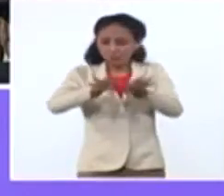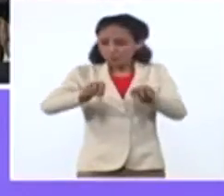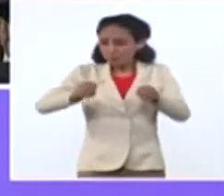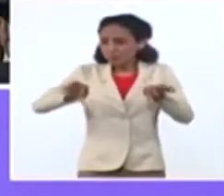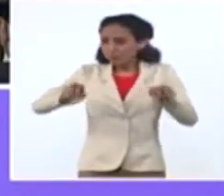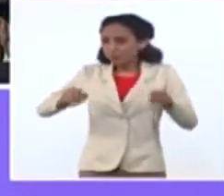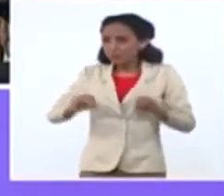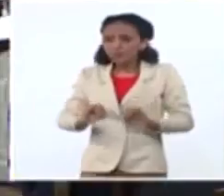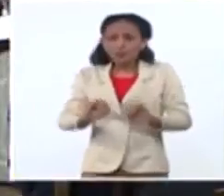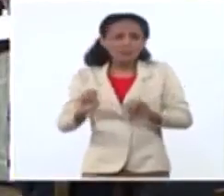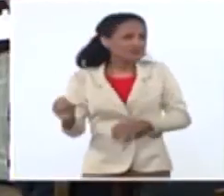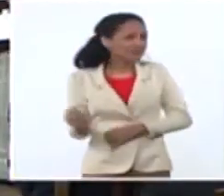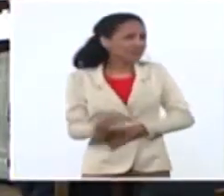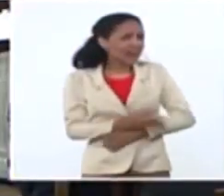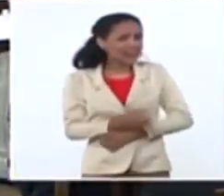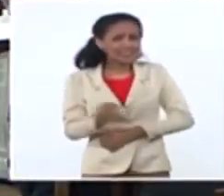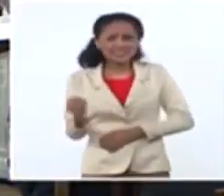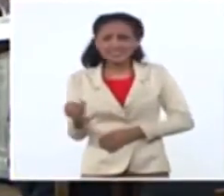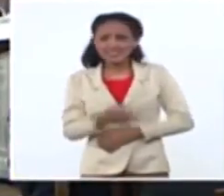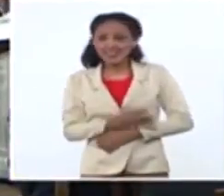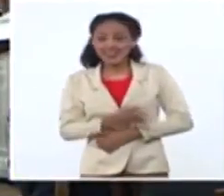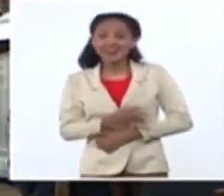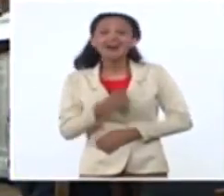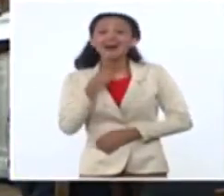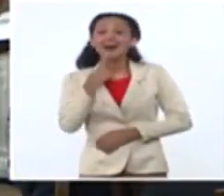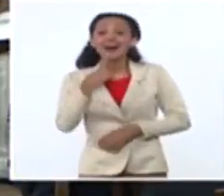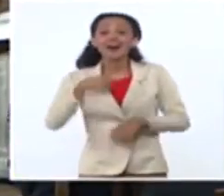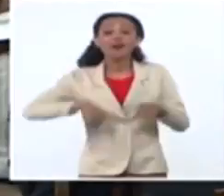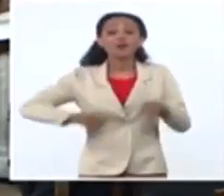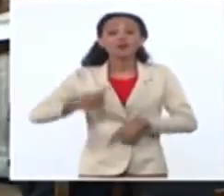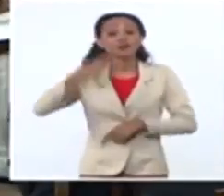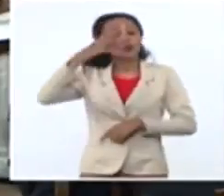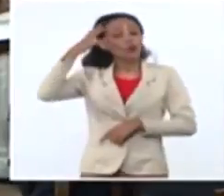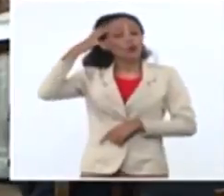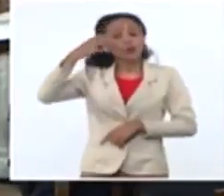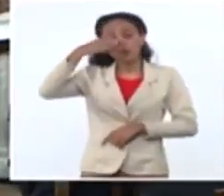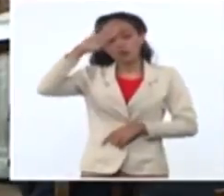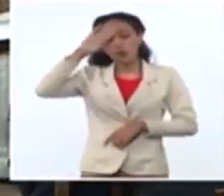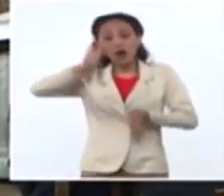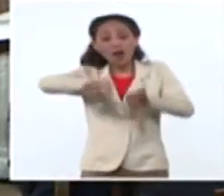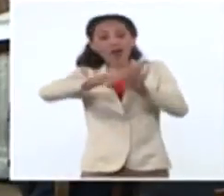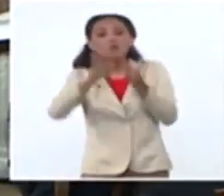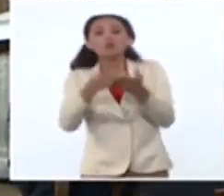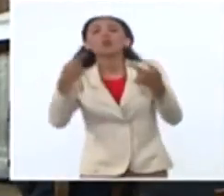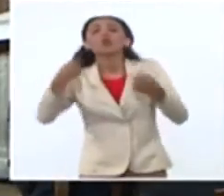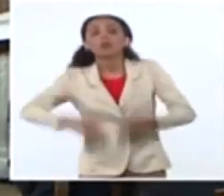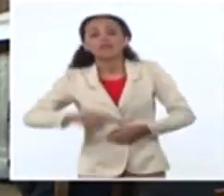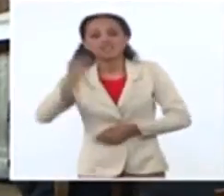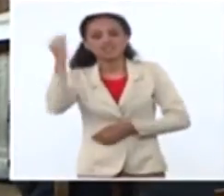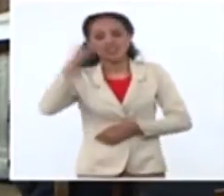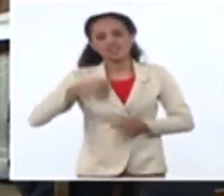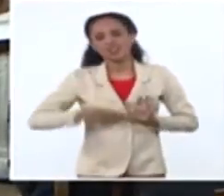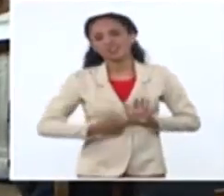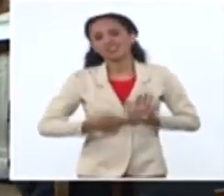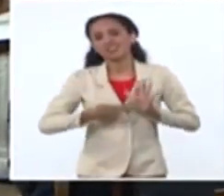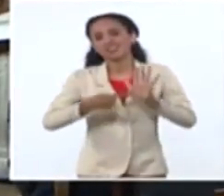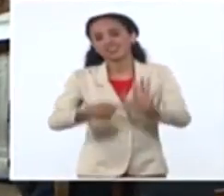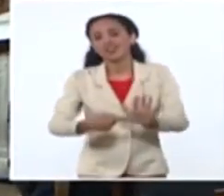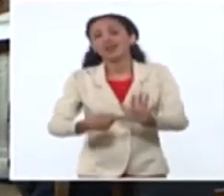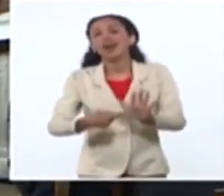digitales, que el mundo debe conocer y